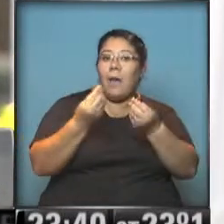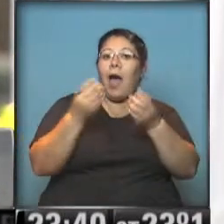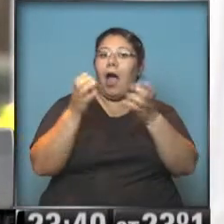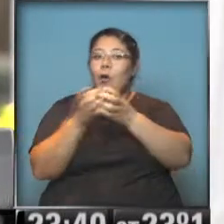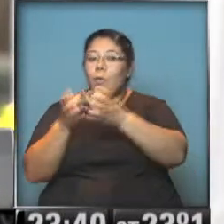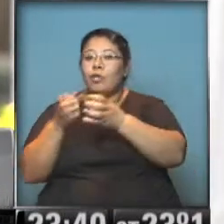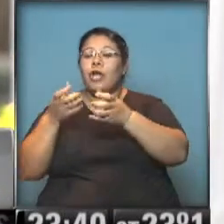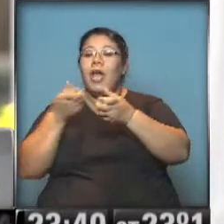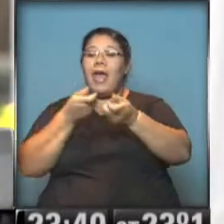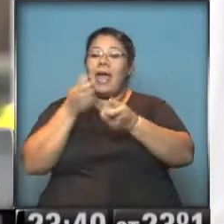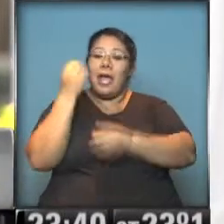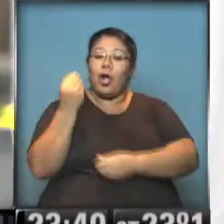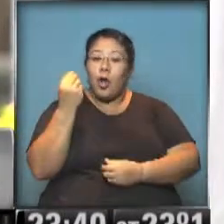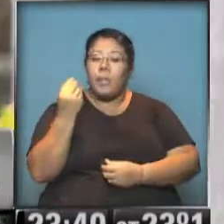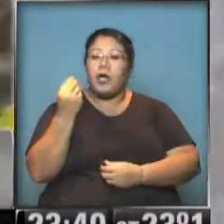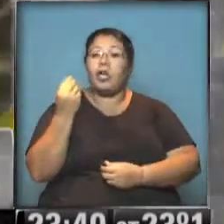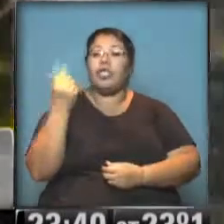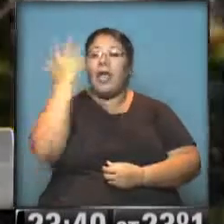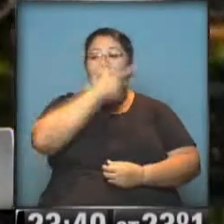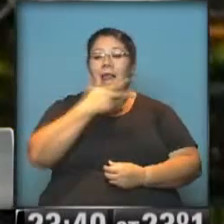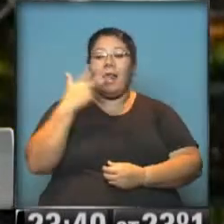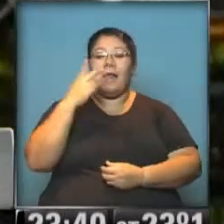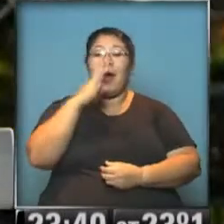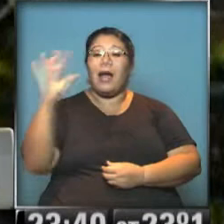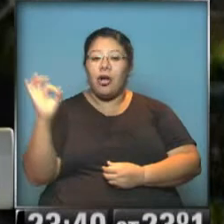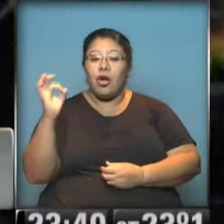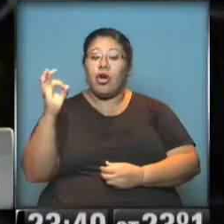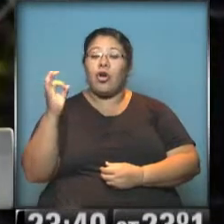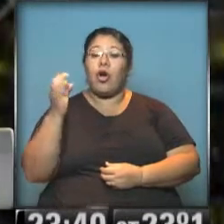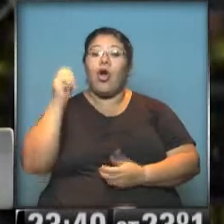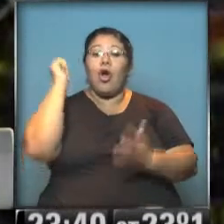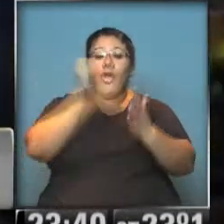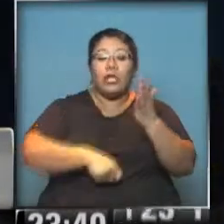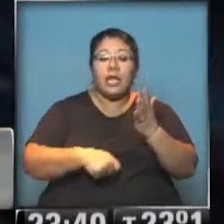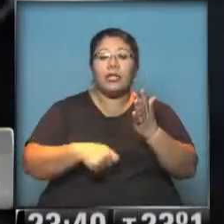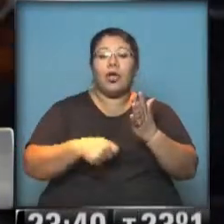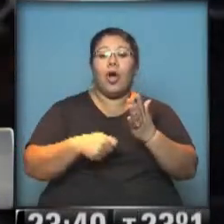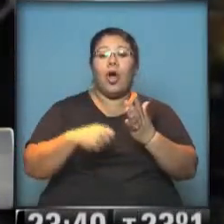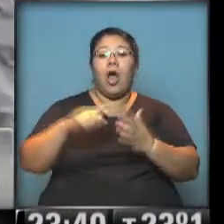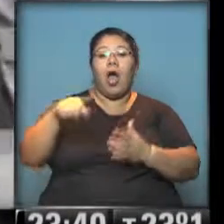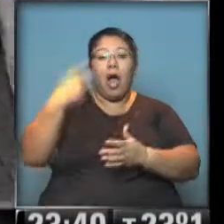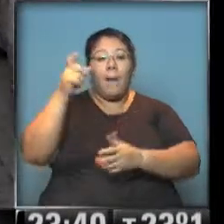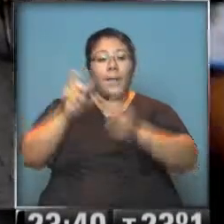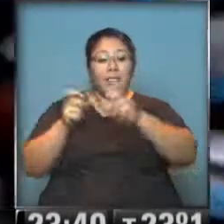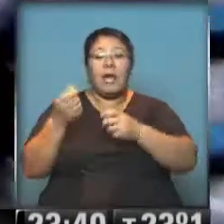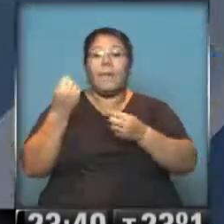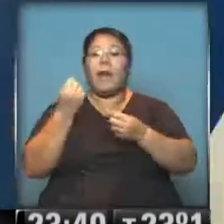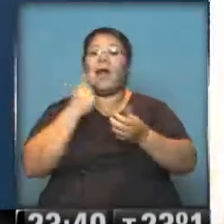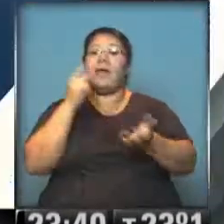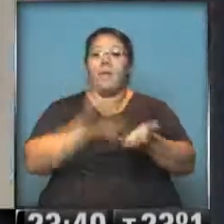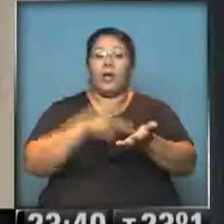divisas, señaló que el HSBC contrató empleados de JP Morgan para instrumentar nuevos procedimientos de evasión.